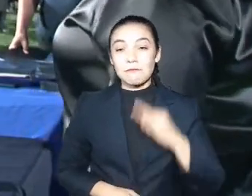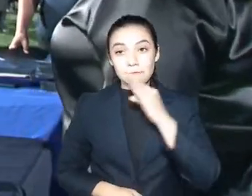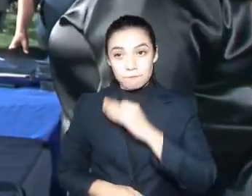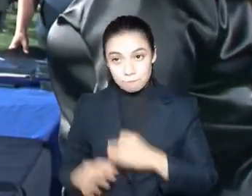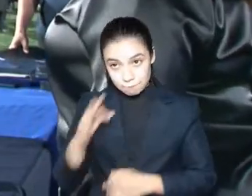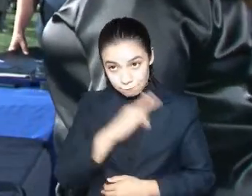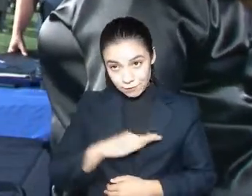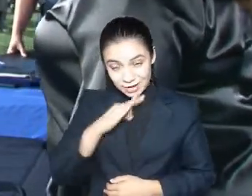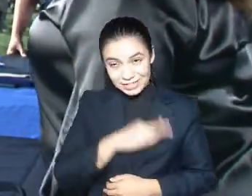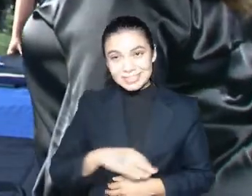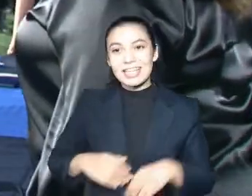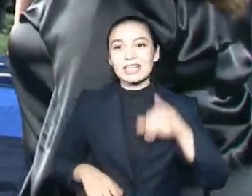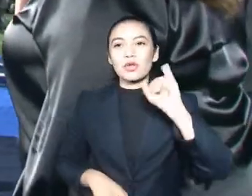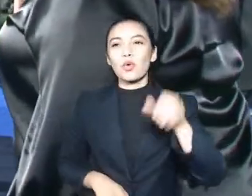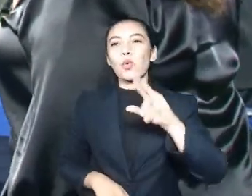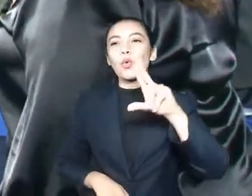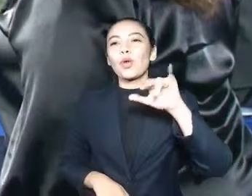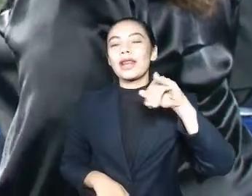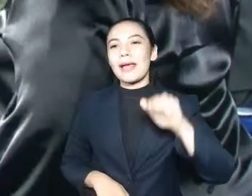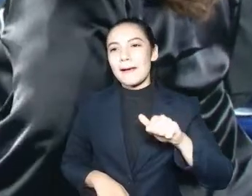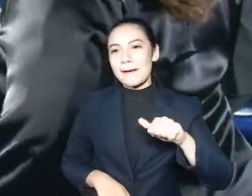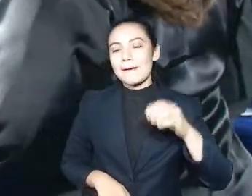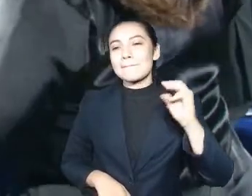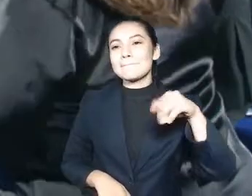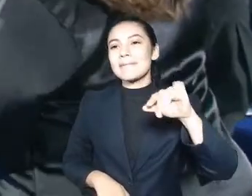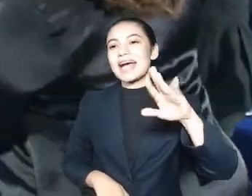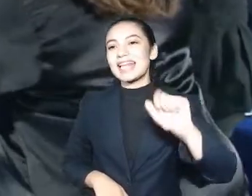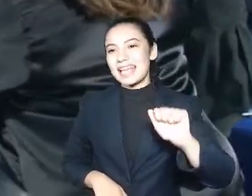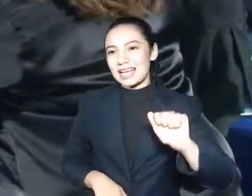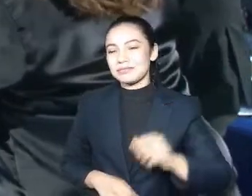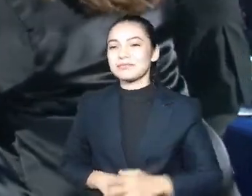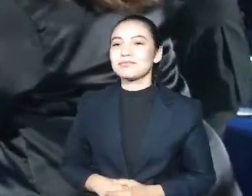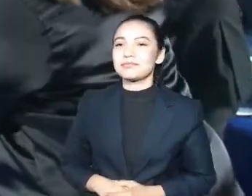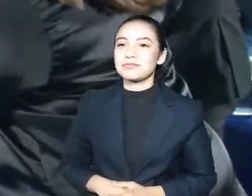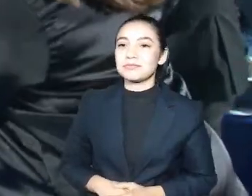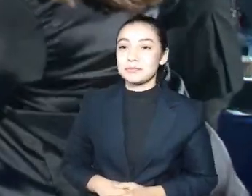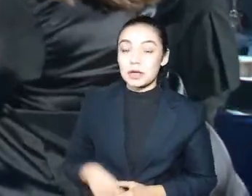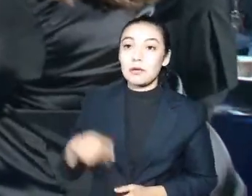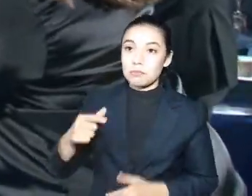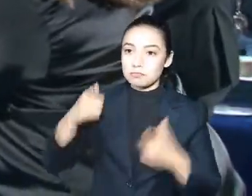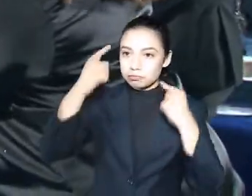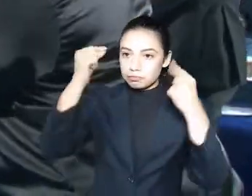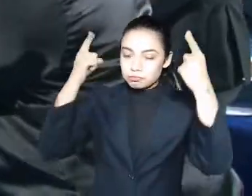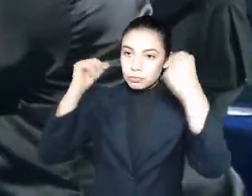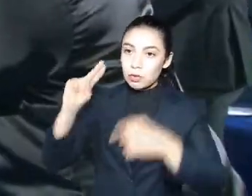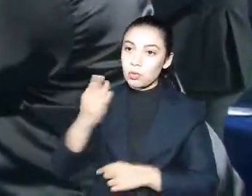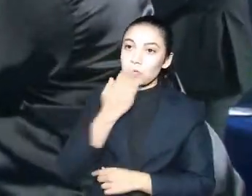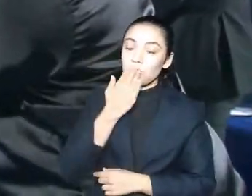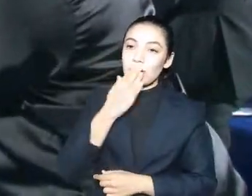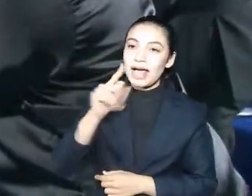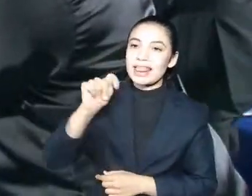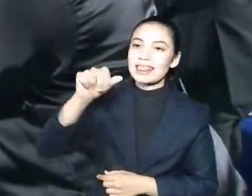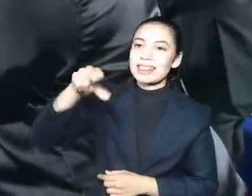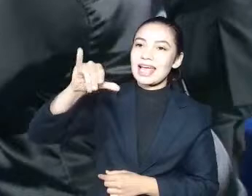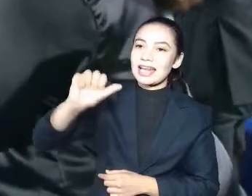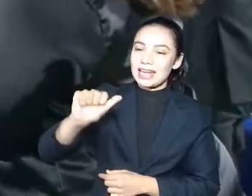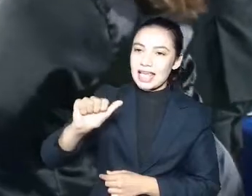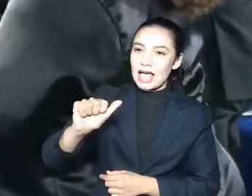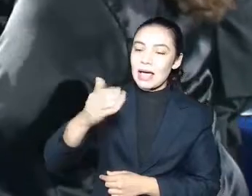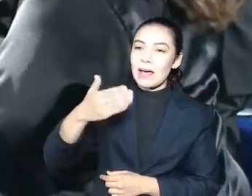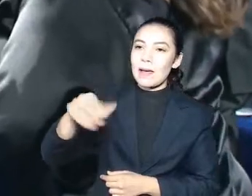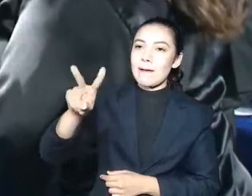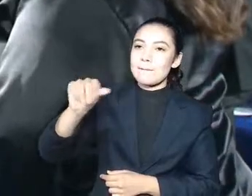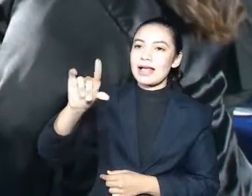Felicitamos a Julia María Martínez Camargo. Orgullosa egresada de la Universidad de Sonora, recibe su reconocimiento Tania Valeria Reyes